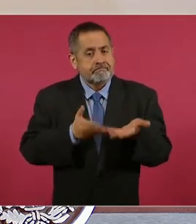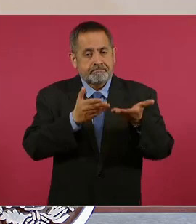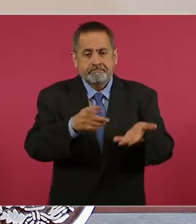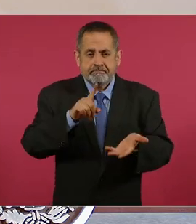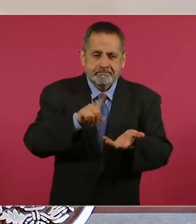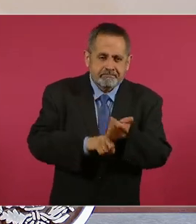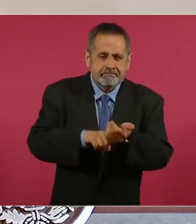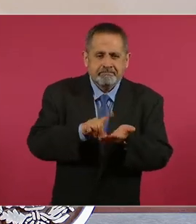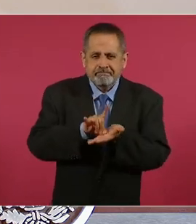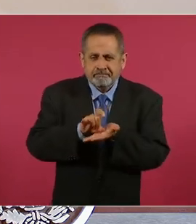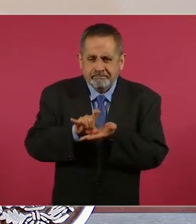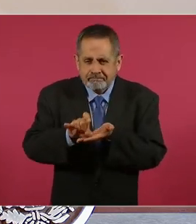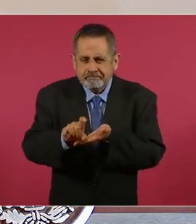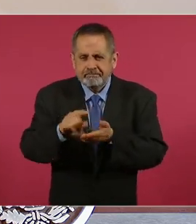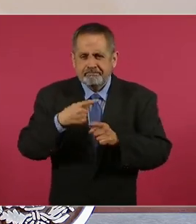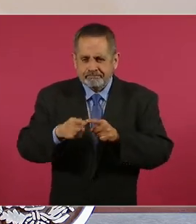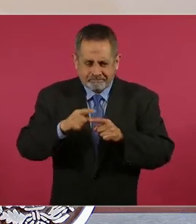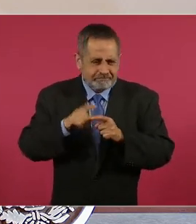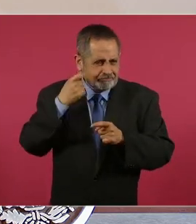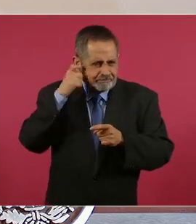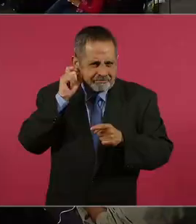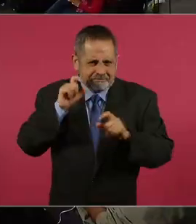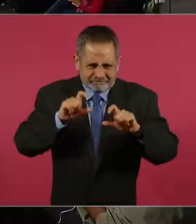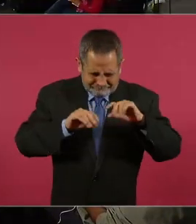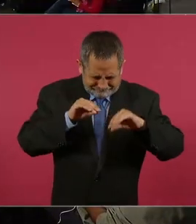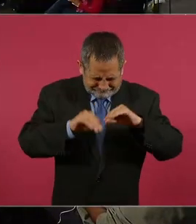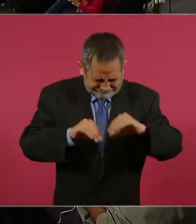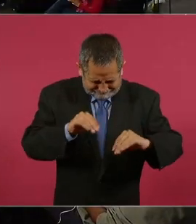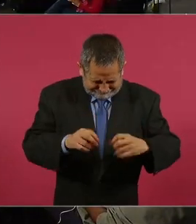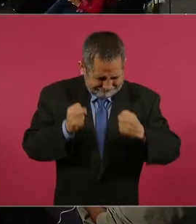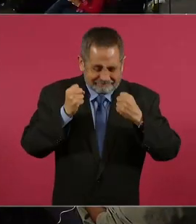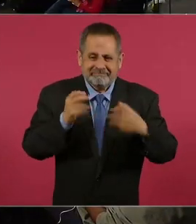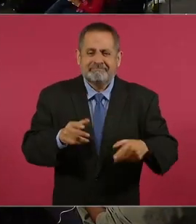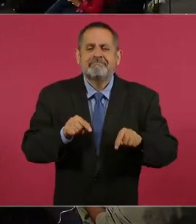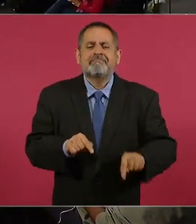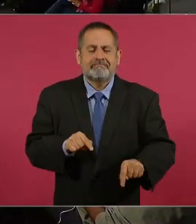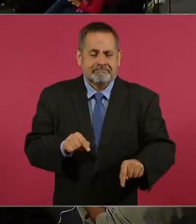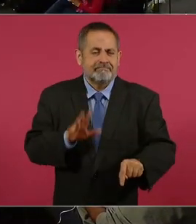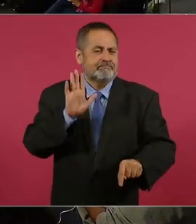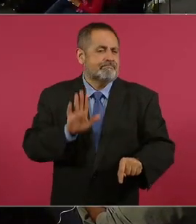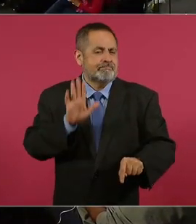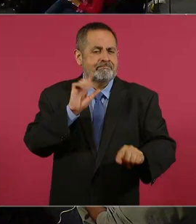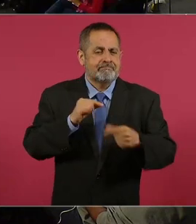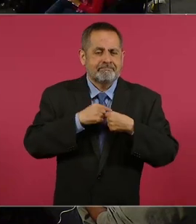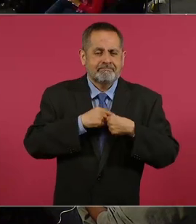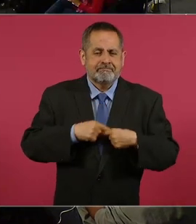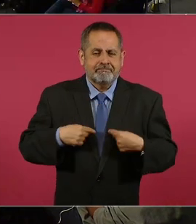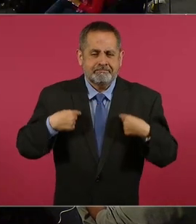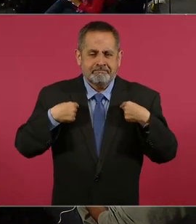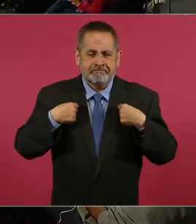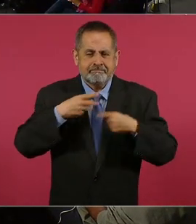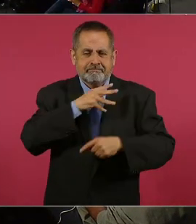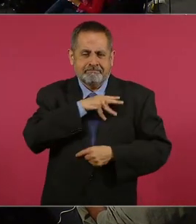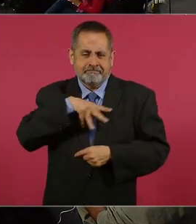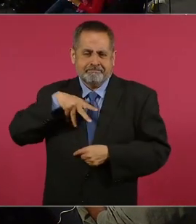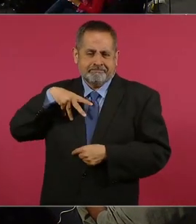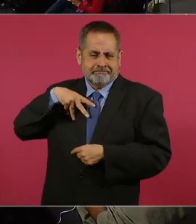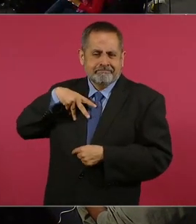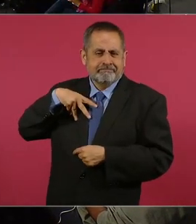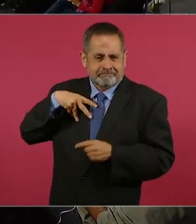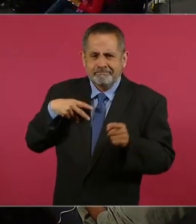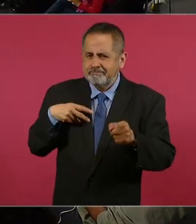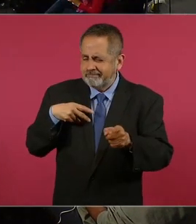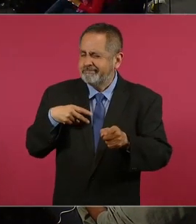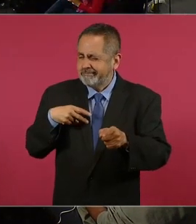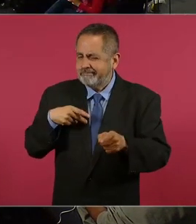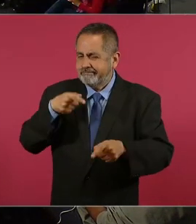y otros elementos que conforman presumiblemente collares que integran un sartal. Este